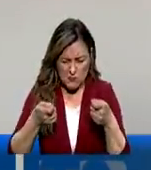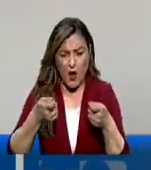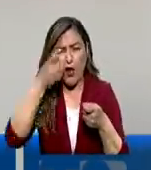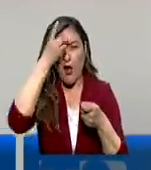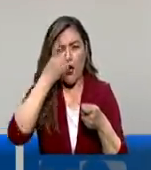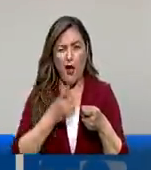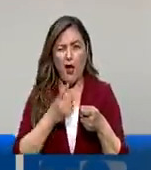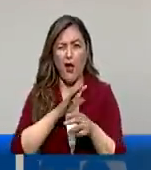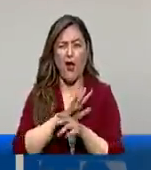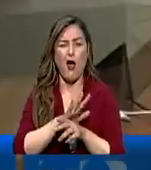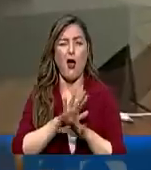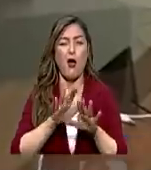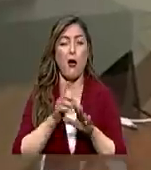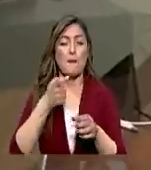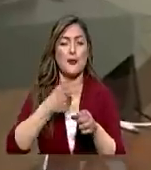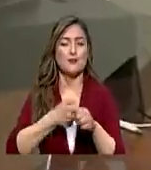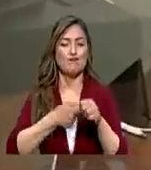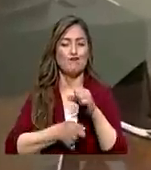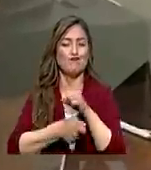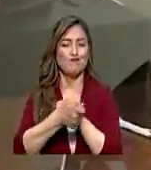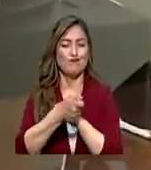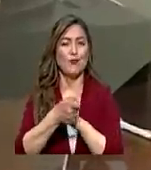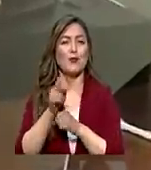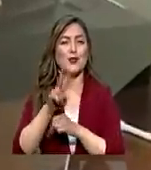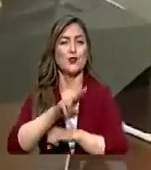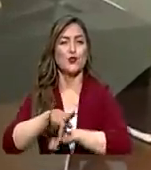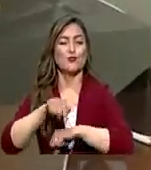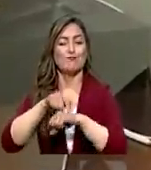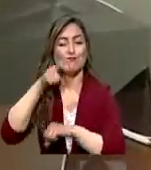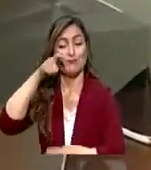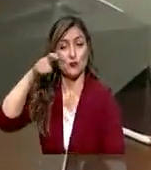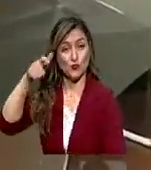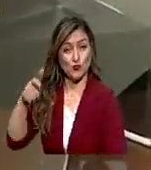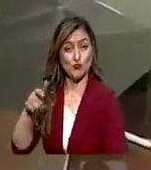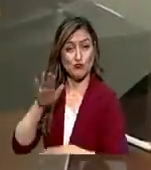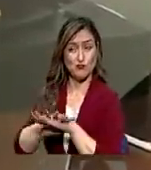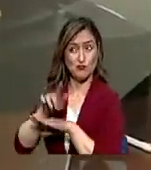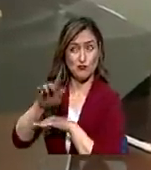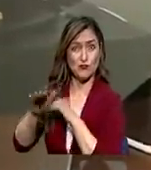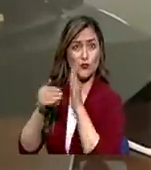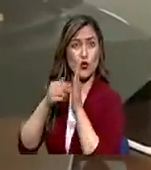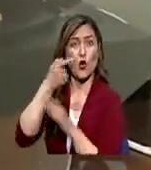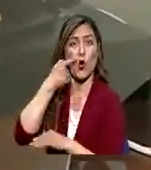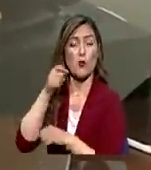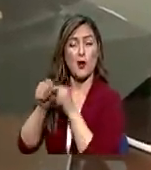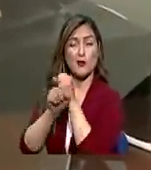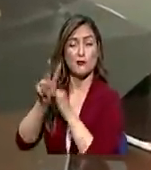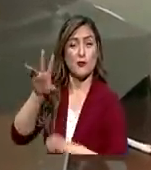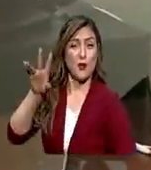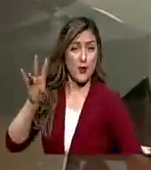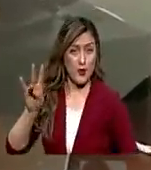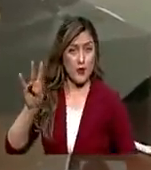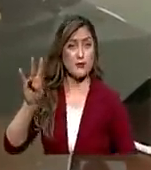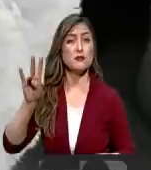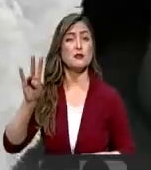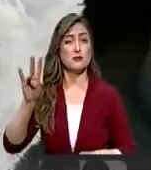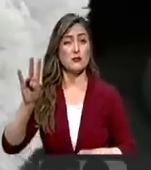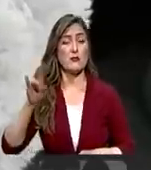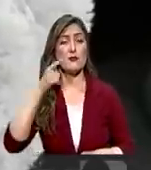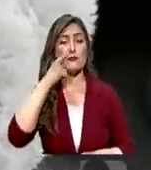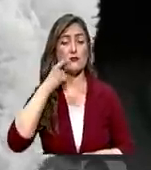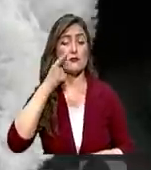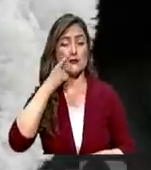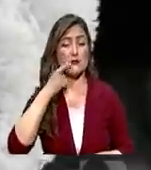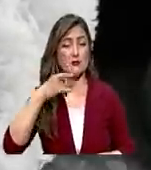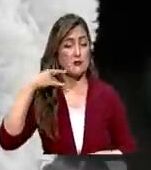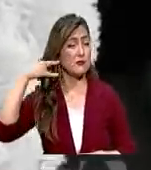presunto delito de femicidios. En menos de 24 horas, la fiscalía formuló cargos contra el hombre de 27 años de edad, padre biológico de